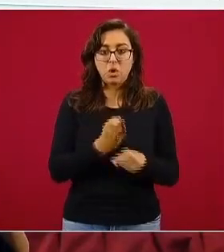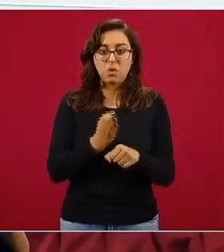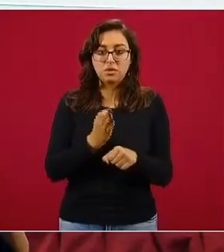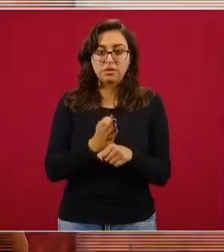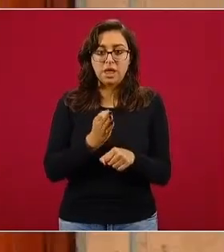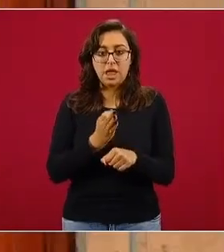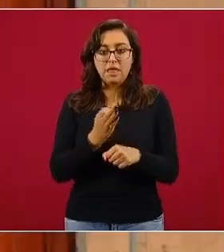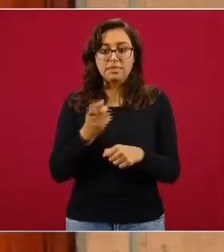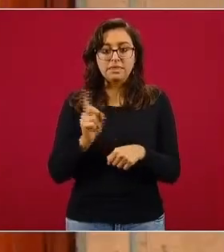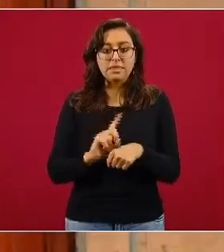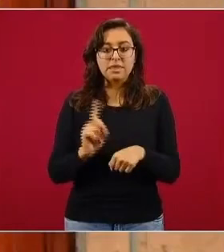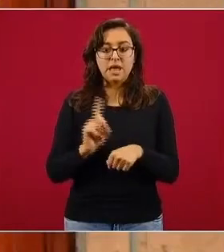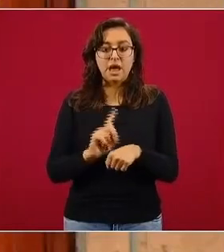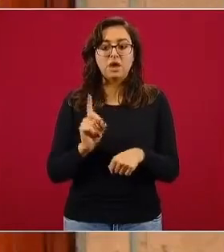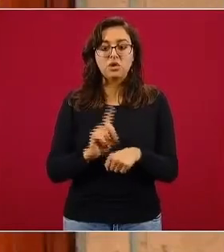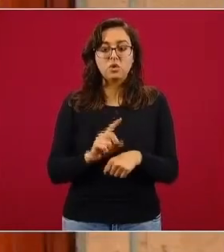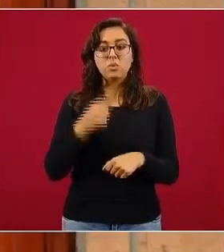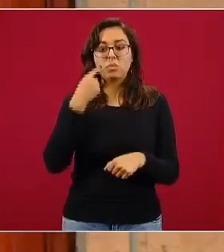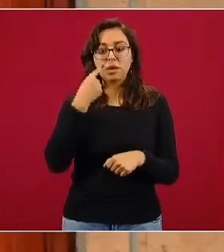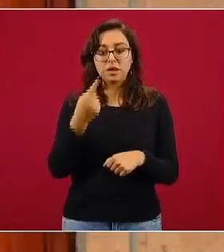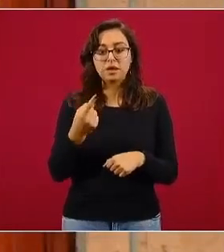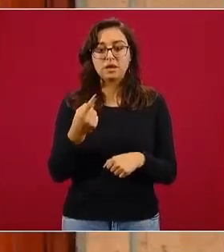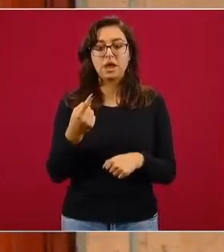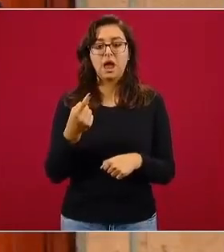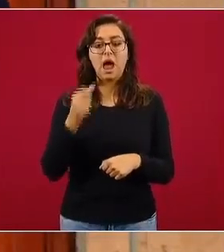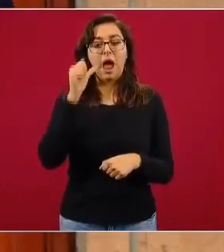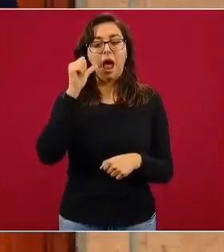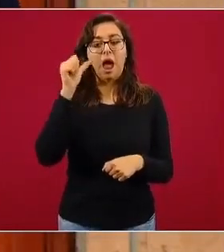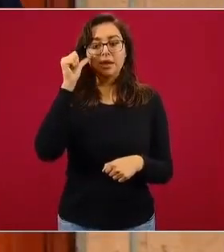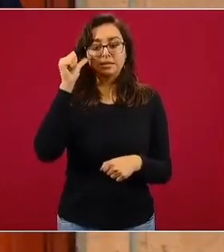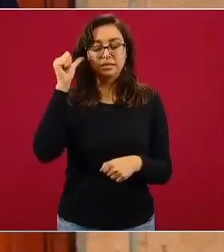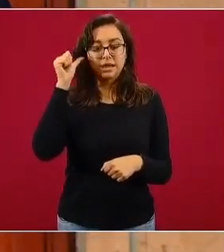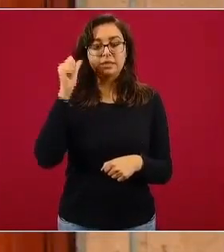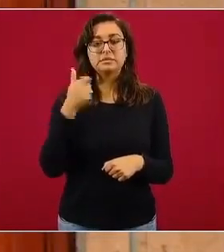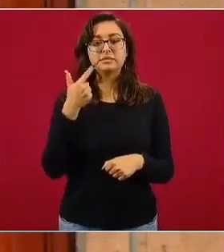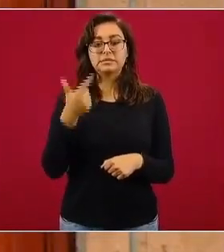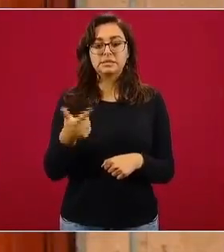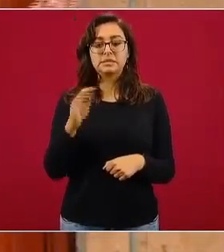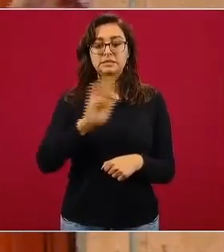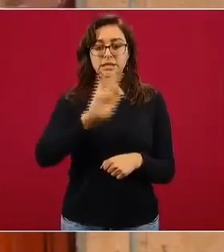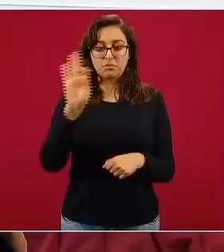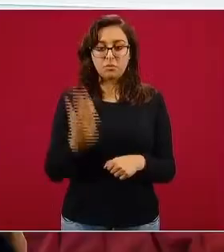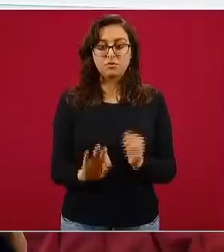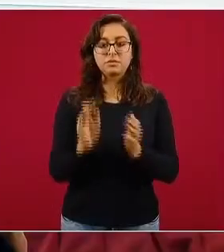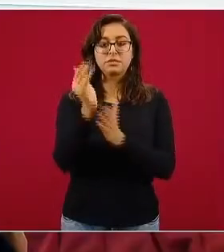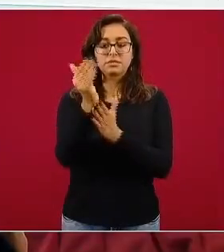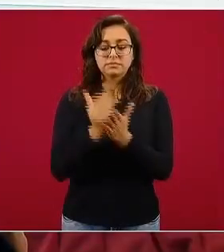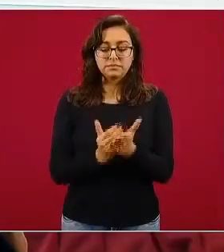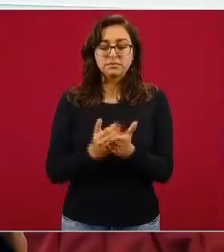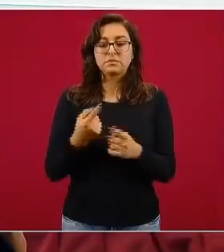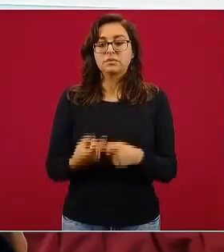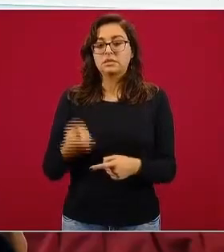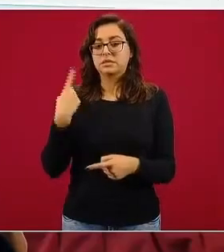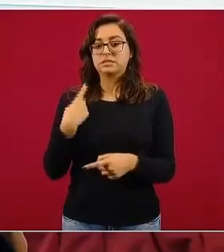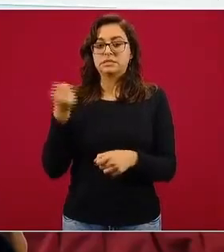todas las noches. El día de ayer abríamos con un menos 7% para efectos de una reducción entre la